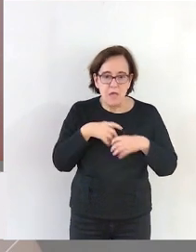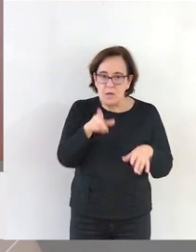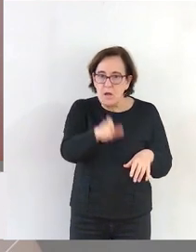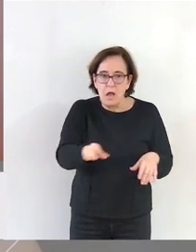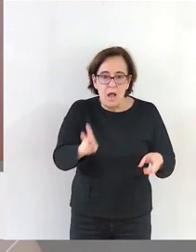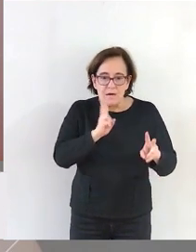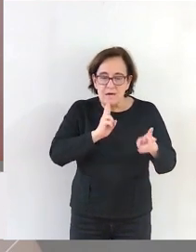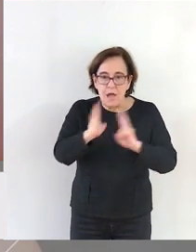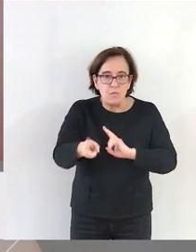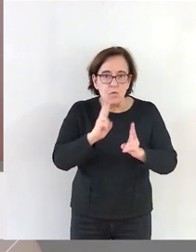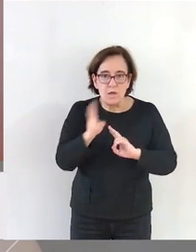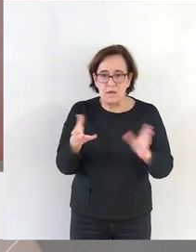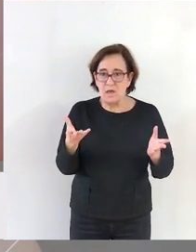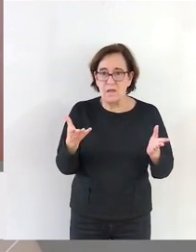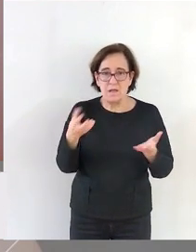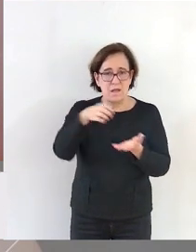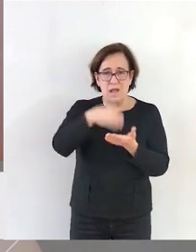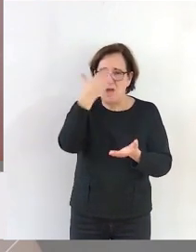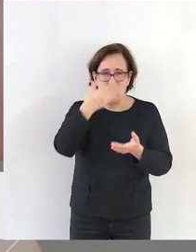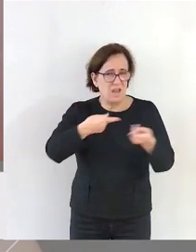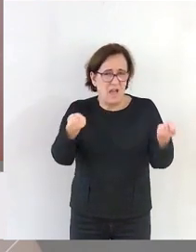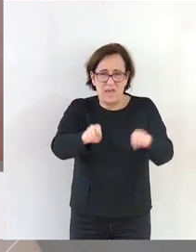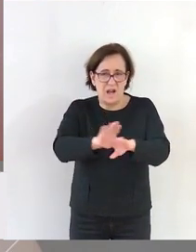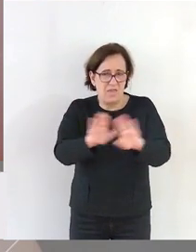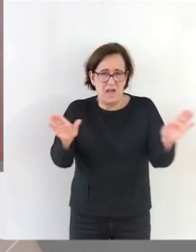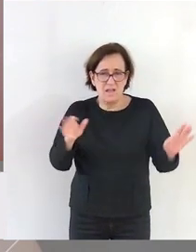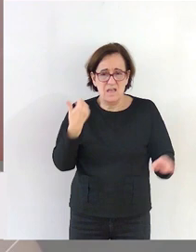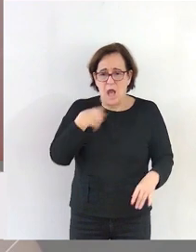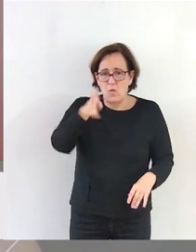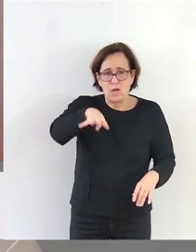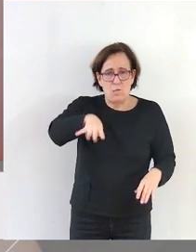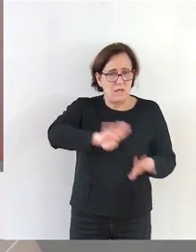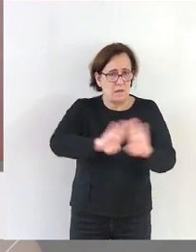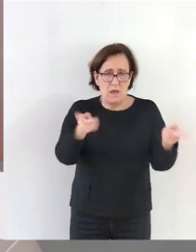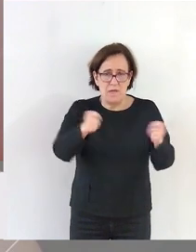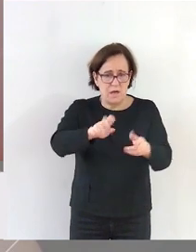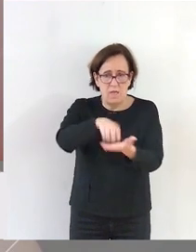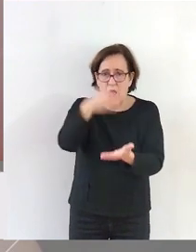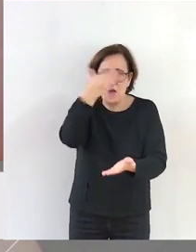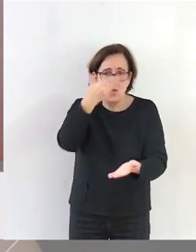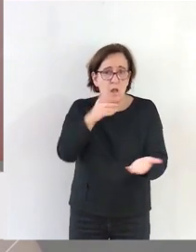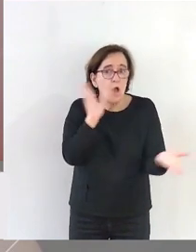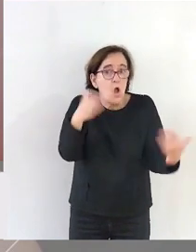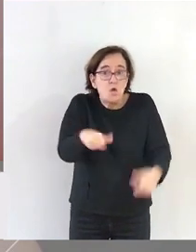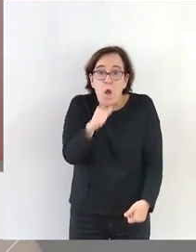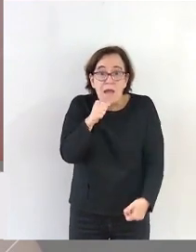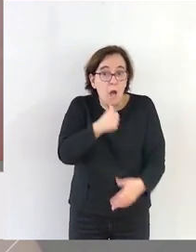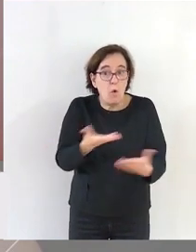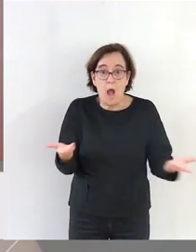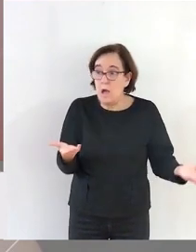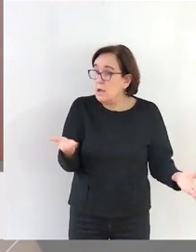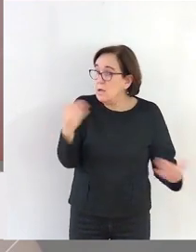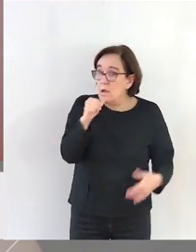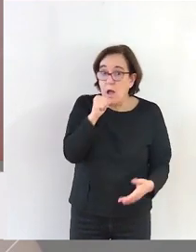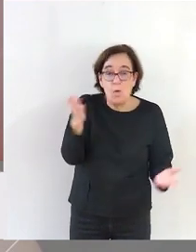y me dijeron la escuela está cerrada la escuela lleva cerrada 4 meses porque claro no hay agua y al no haber